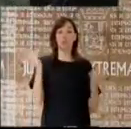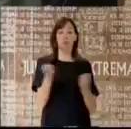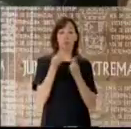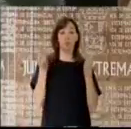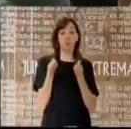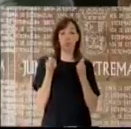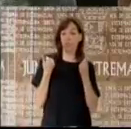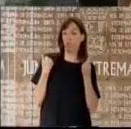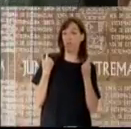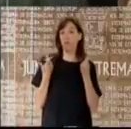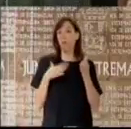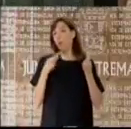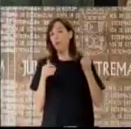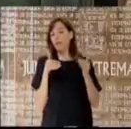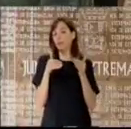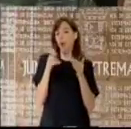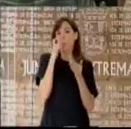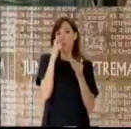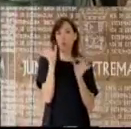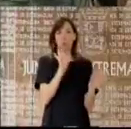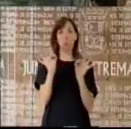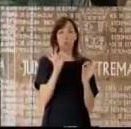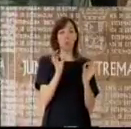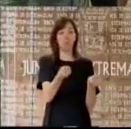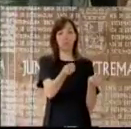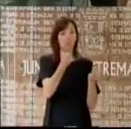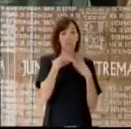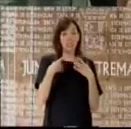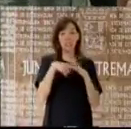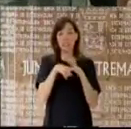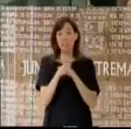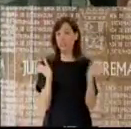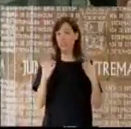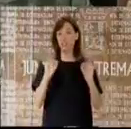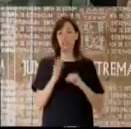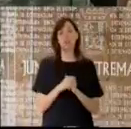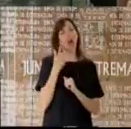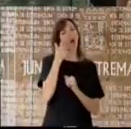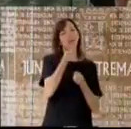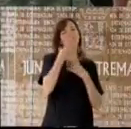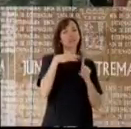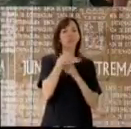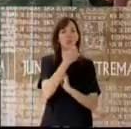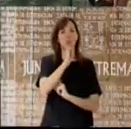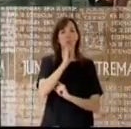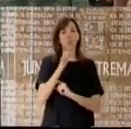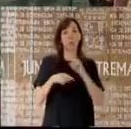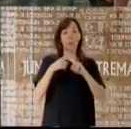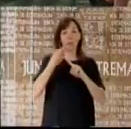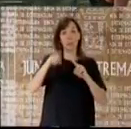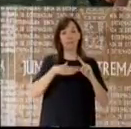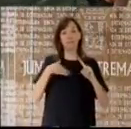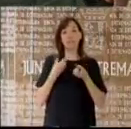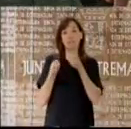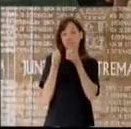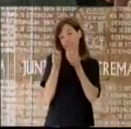que posiblemente en junio podría estar lista, pero no hemos conocido mayores trámites, un poco cómo está la situación. Y también le quería preguntar por